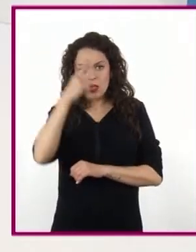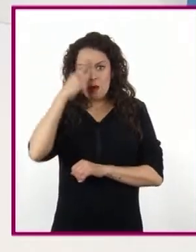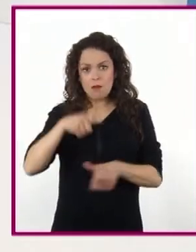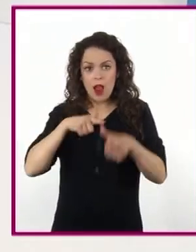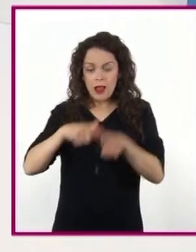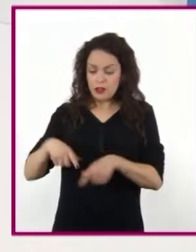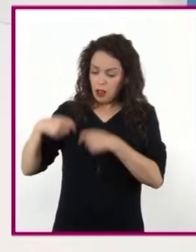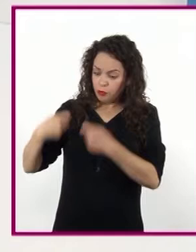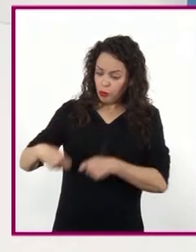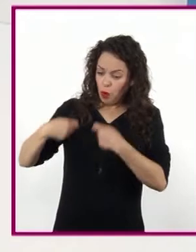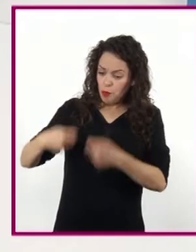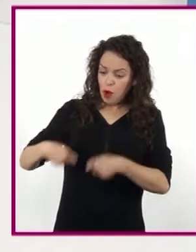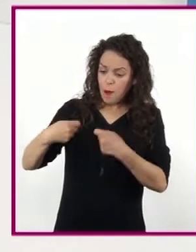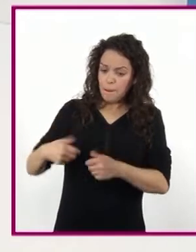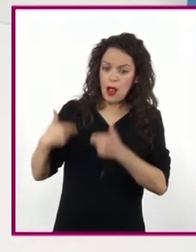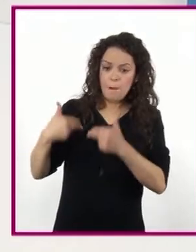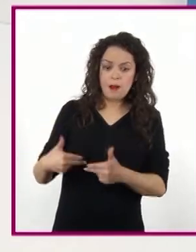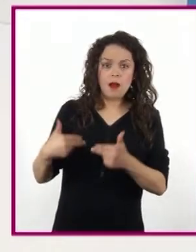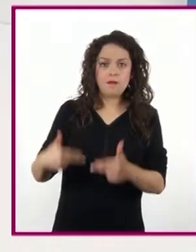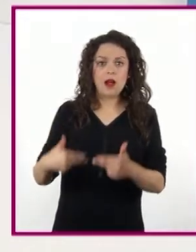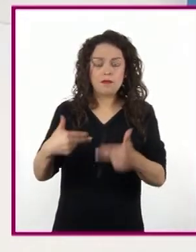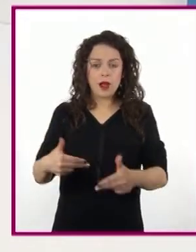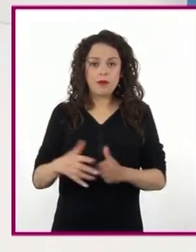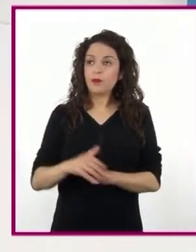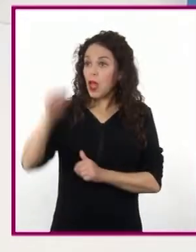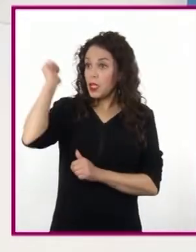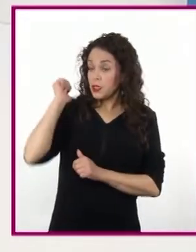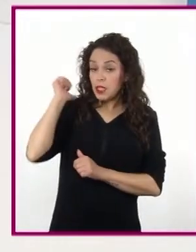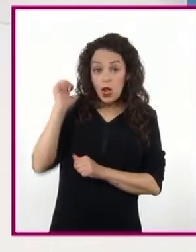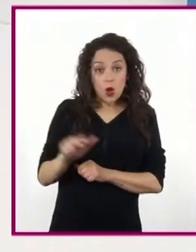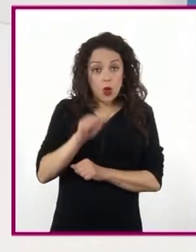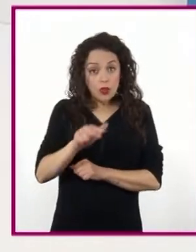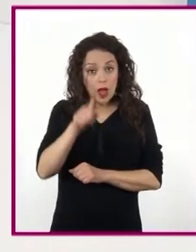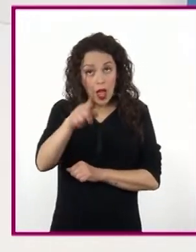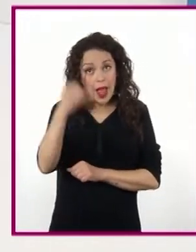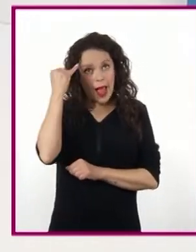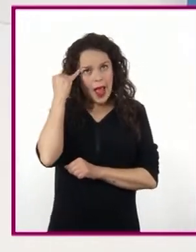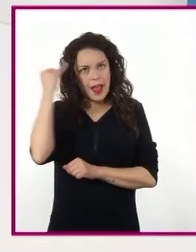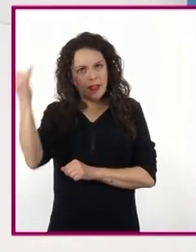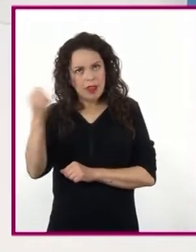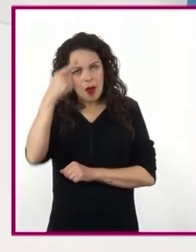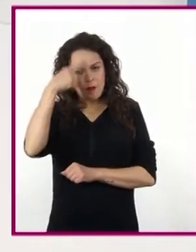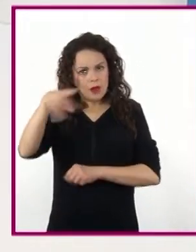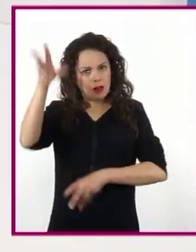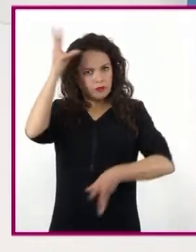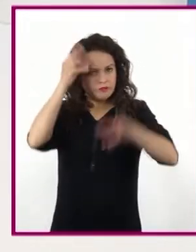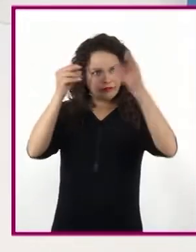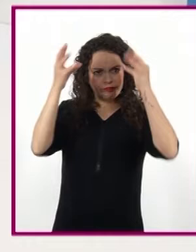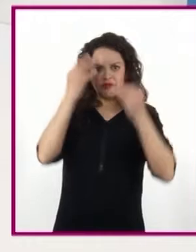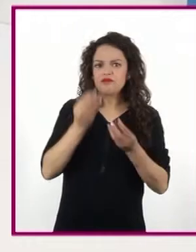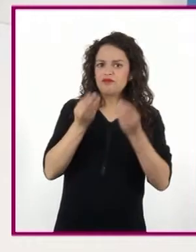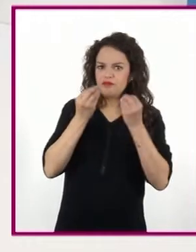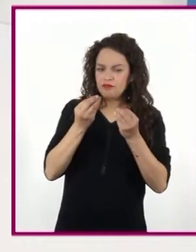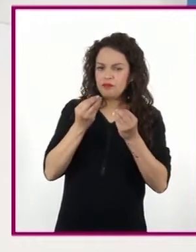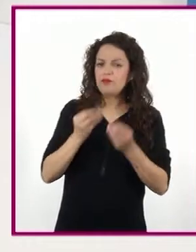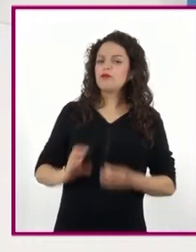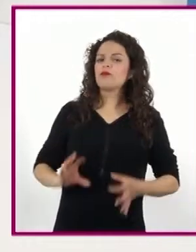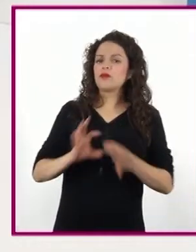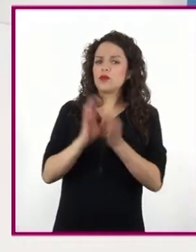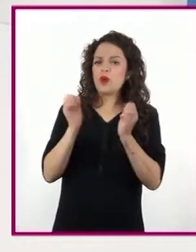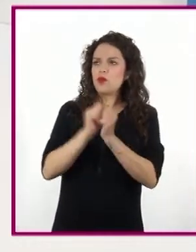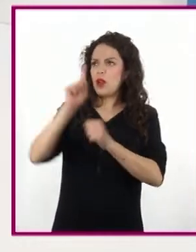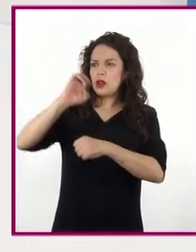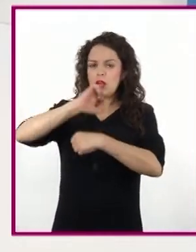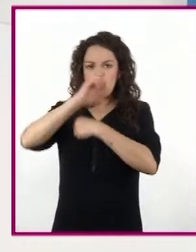generaciones. Durante el siglo XVIII, las ideas de la Ilustración europea, junto con el desarrollo que los